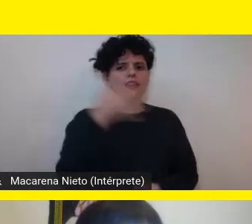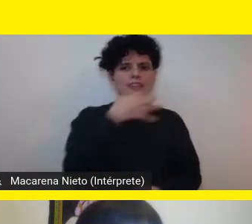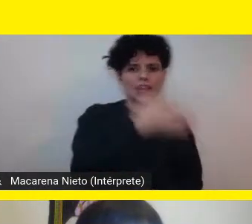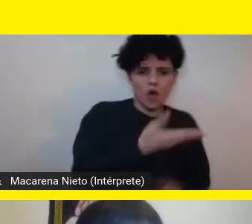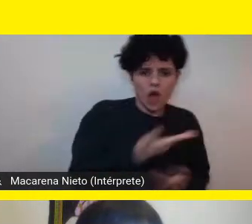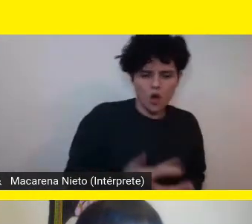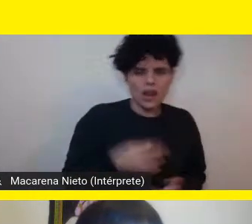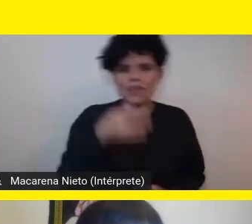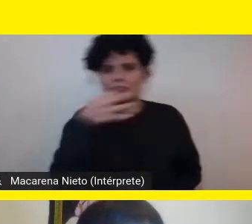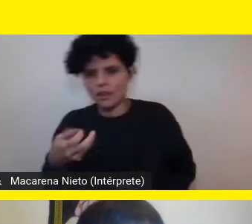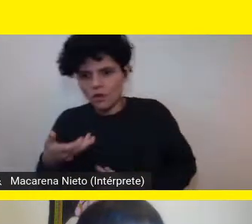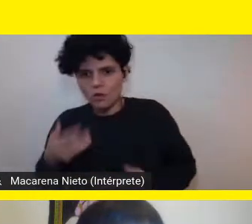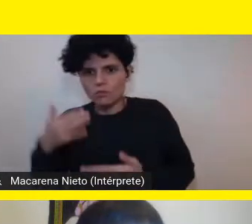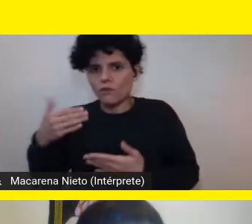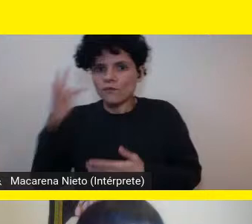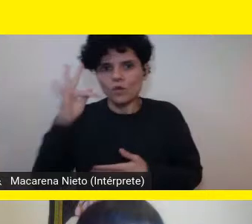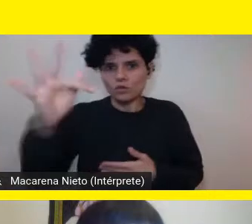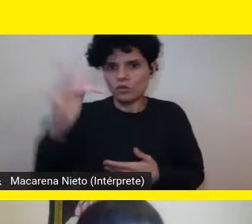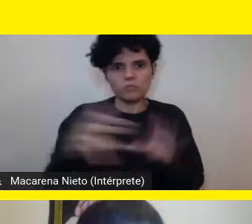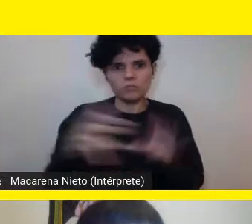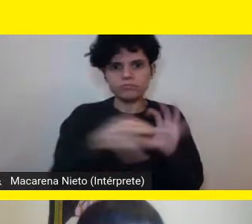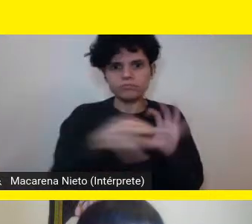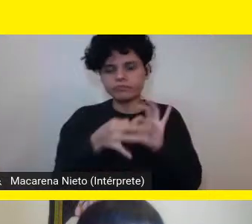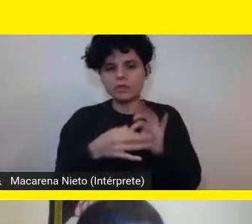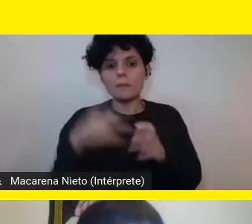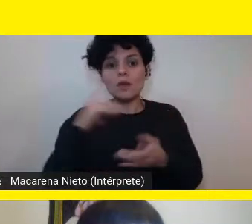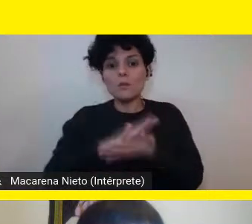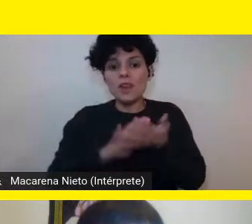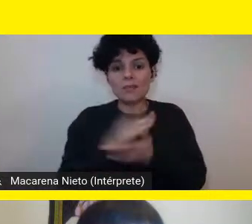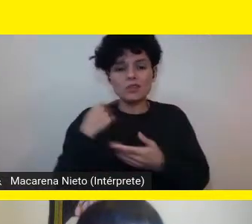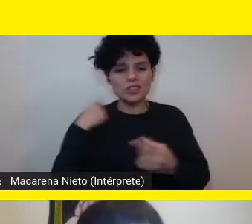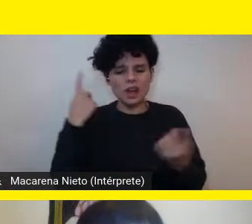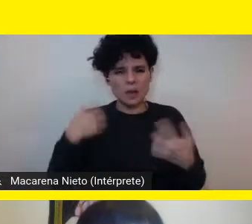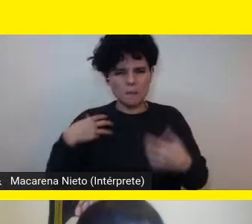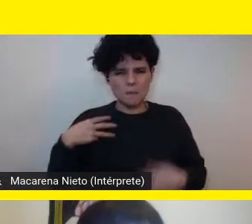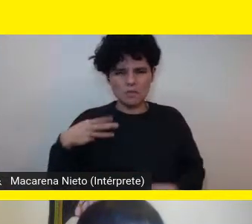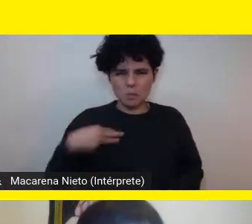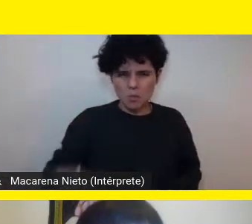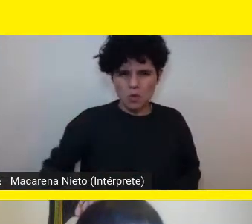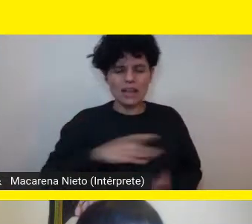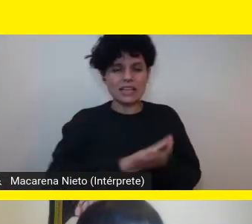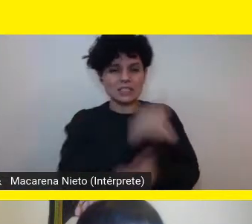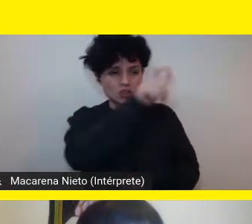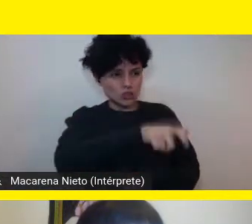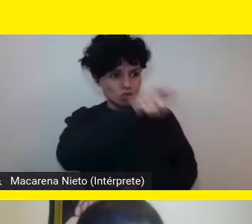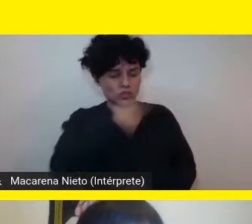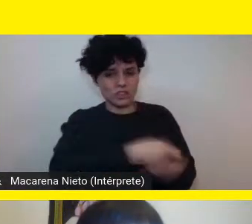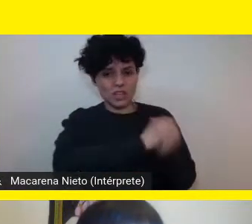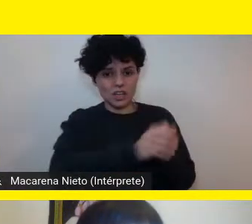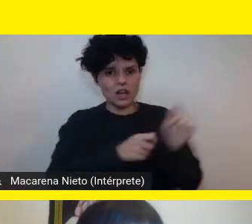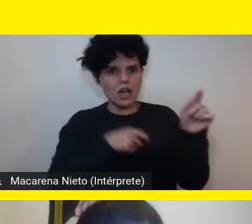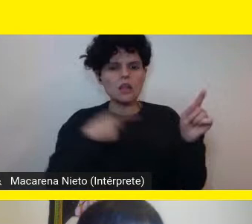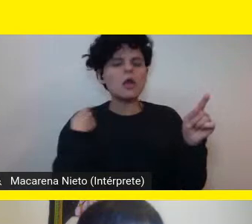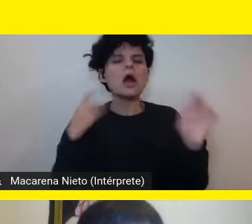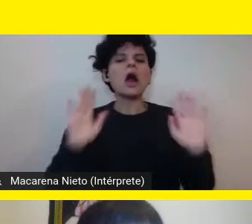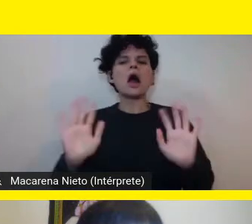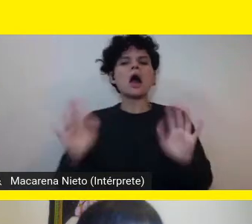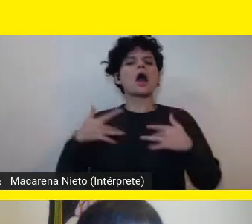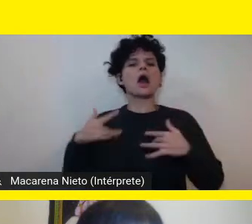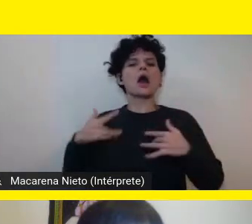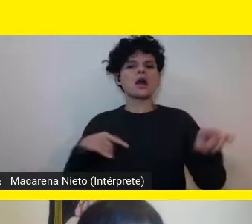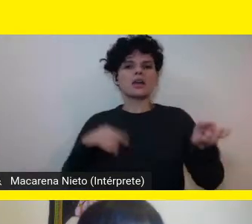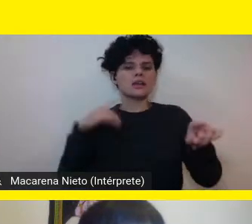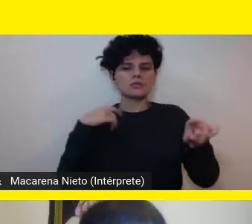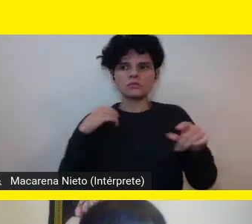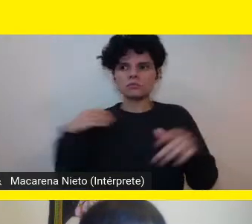Pero esa contradicción moral que, por ejemplo, uno podía observar en los victimarios, uno ve que ha trascendido esto y que hoy por